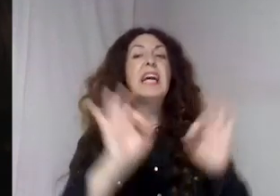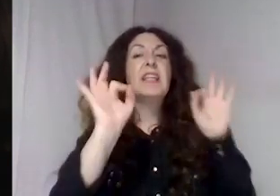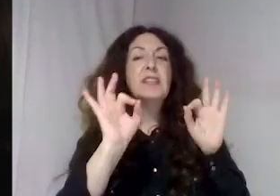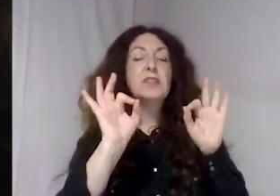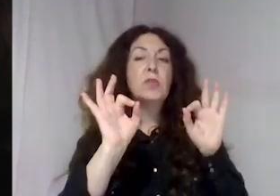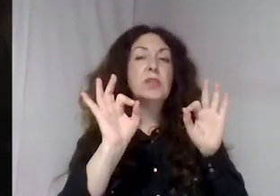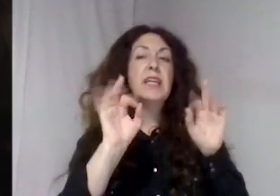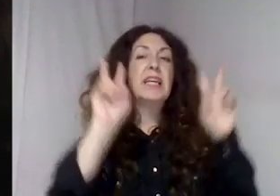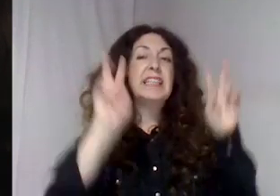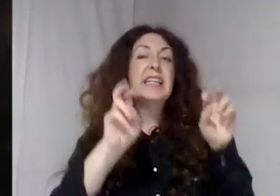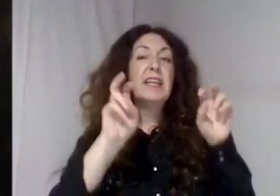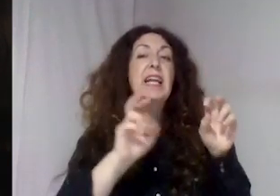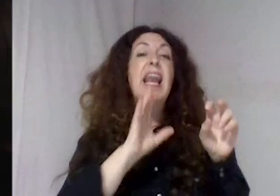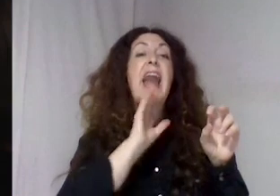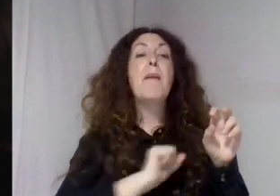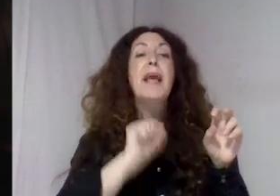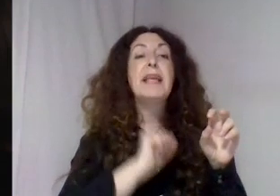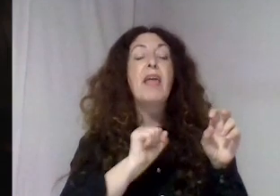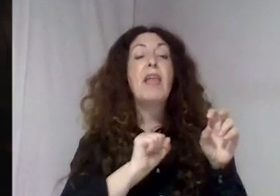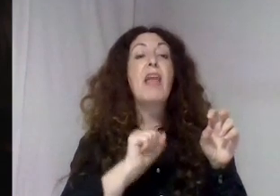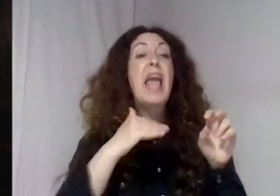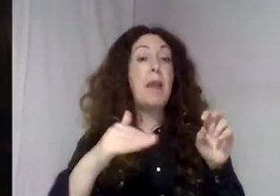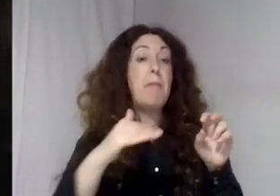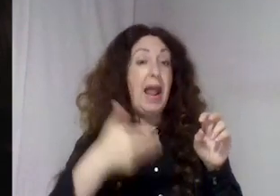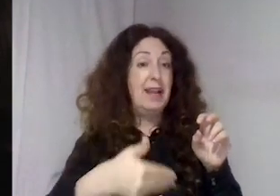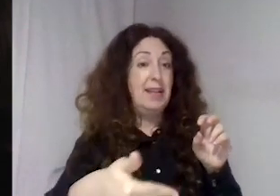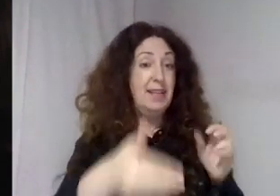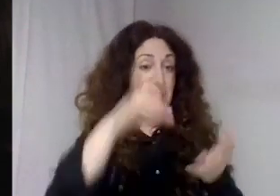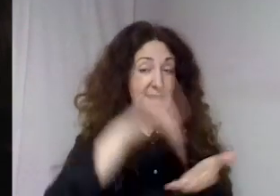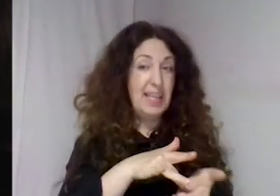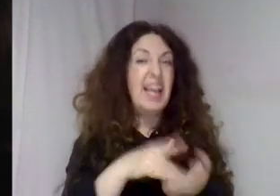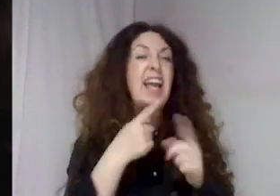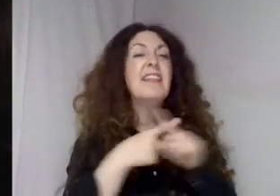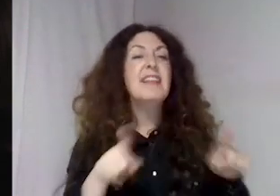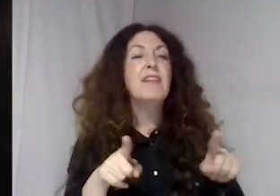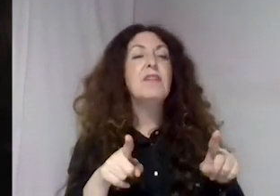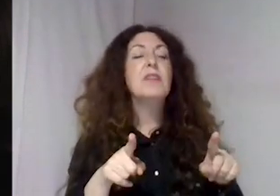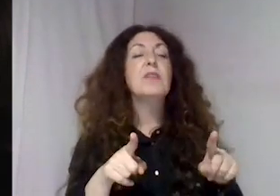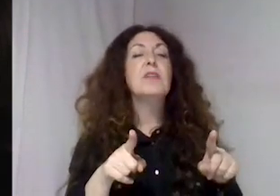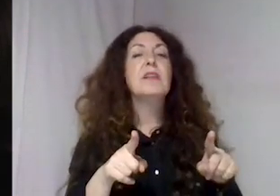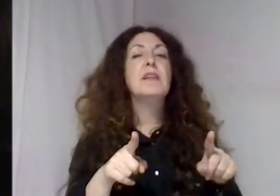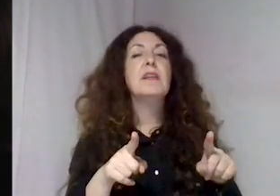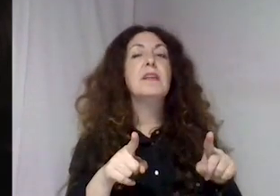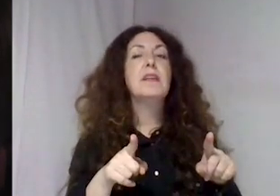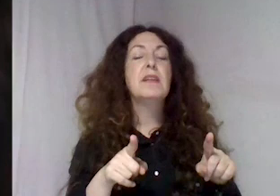tres genios que les hemos oído a lo largo de estos días. Y bueno, nada más.